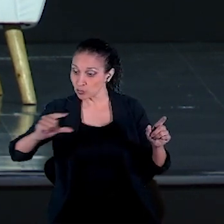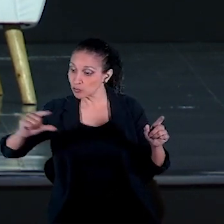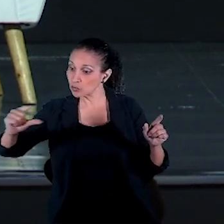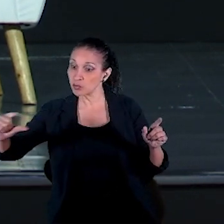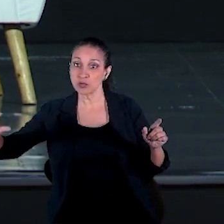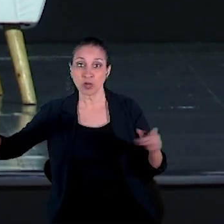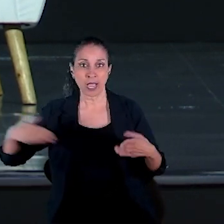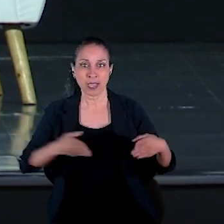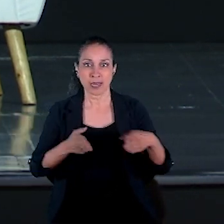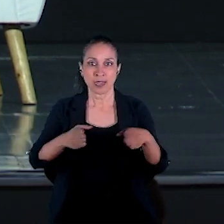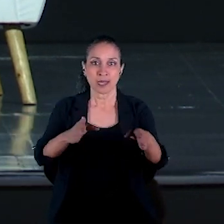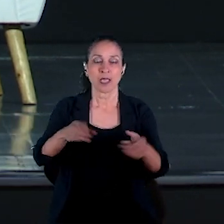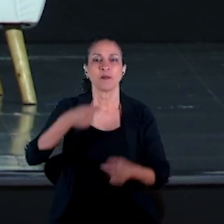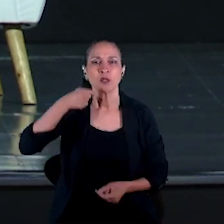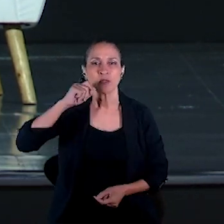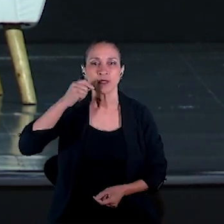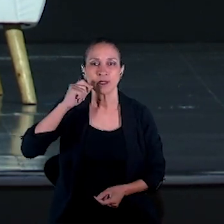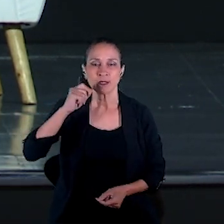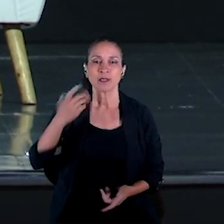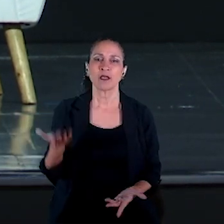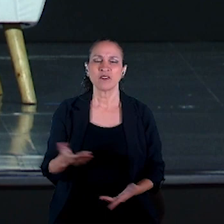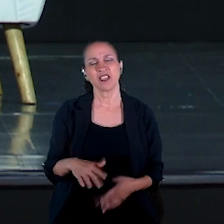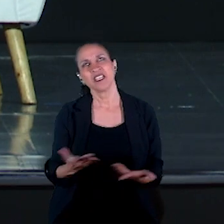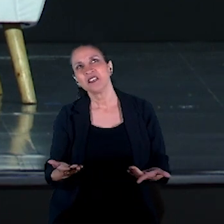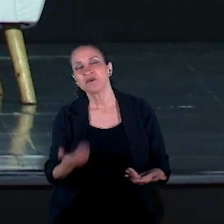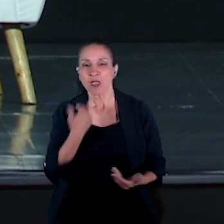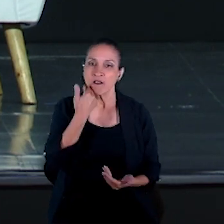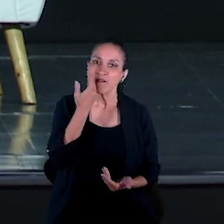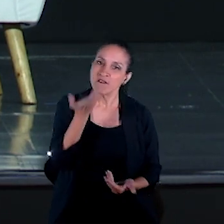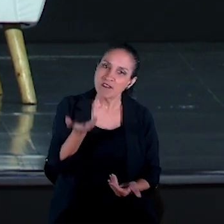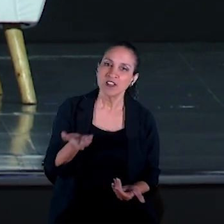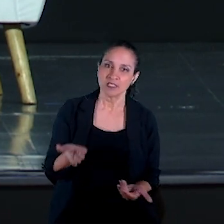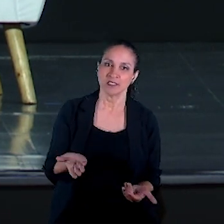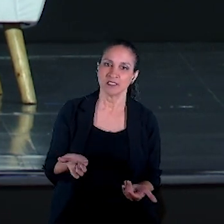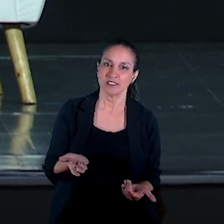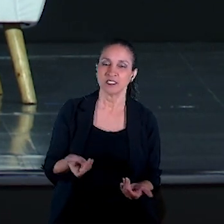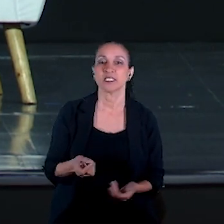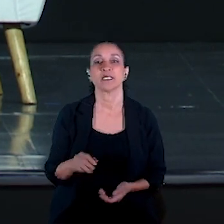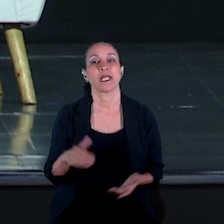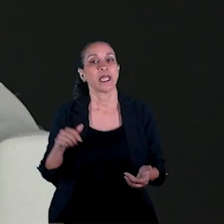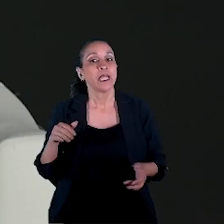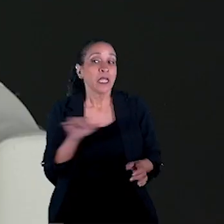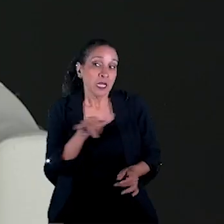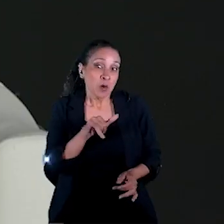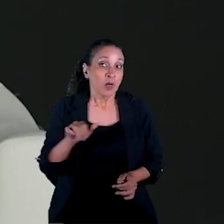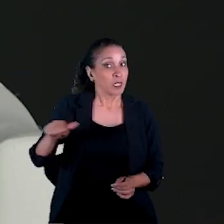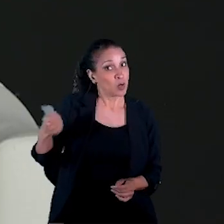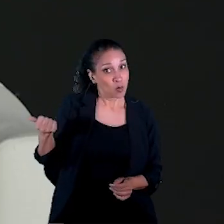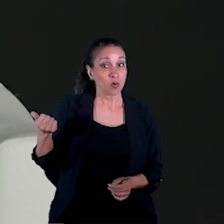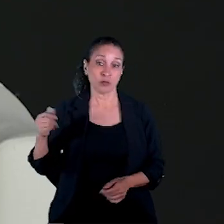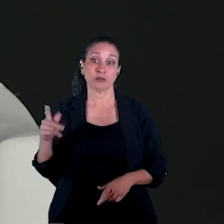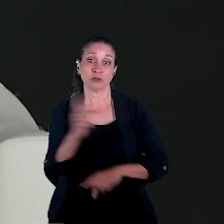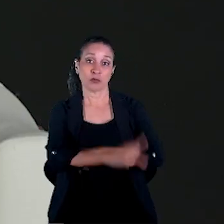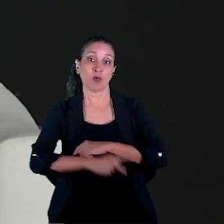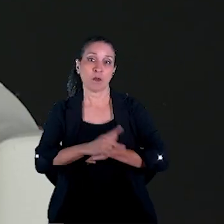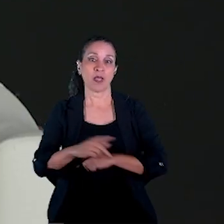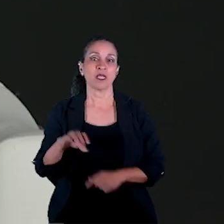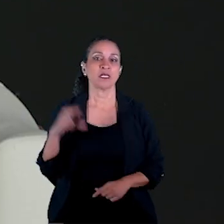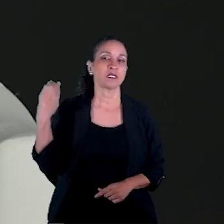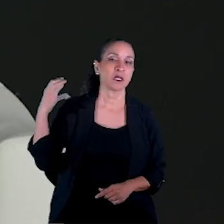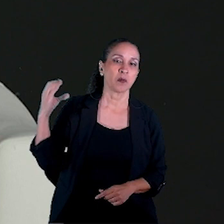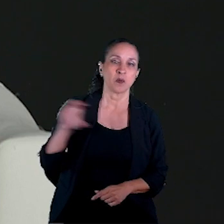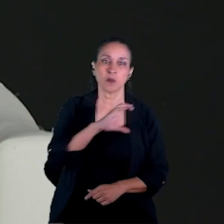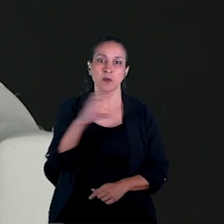y yo creo que fue bien sencillo Porque como como otros países Colombia Costa Rica el